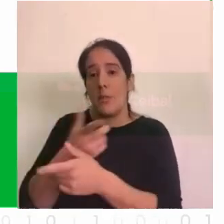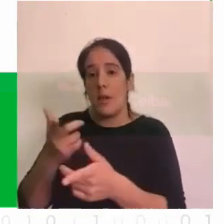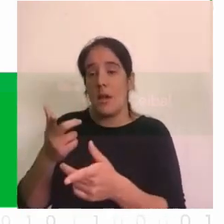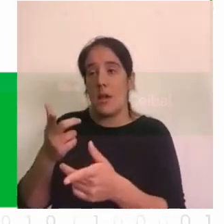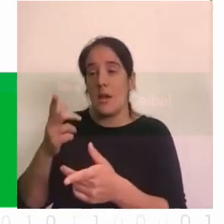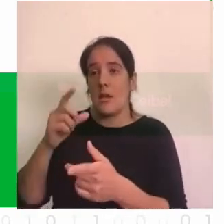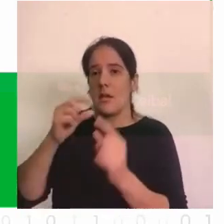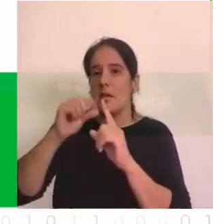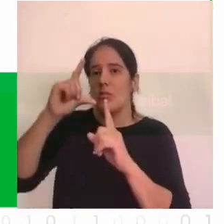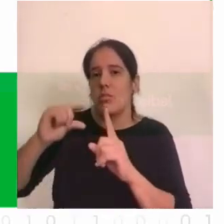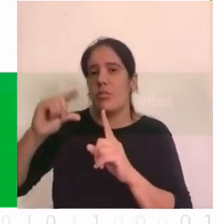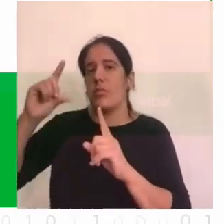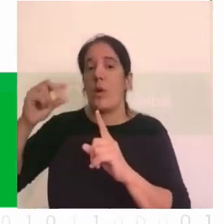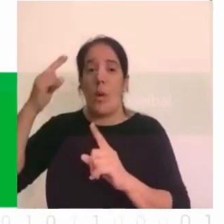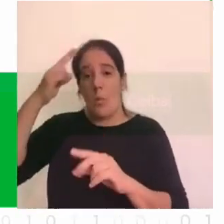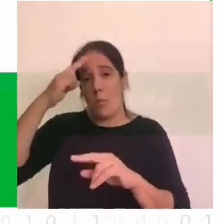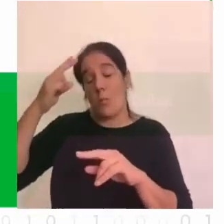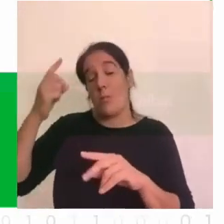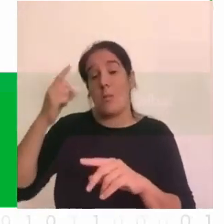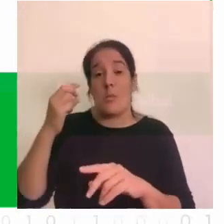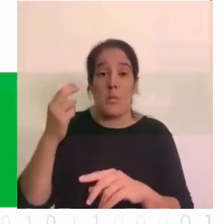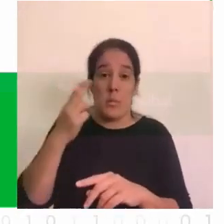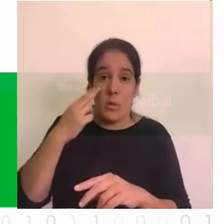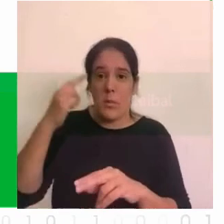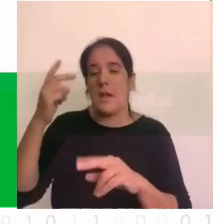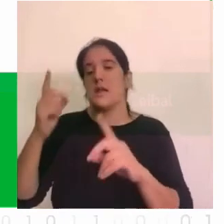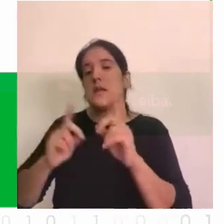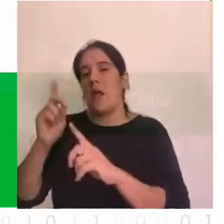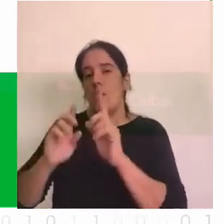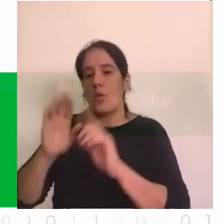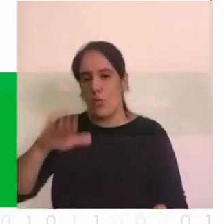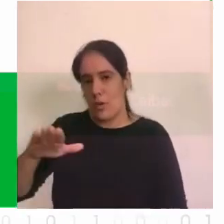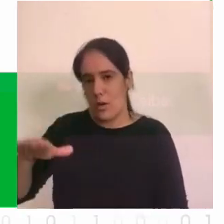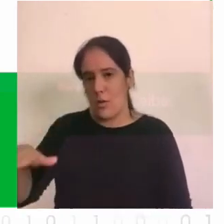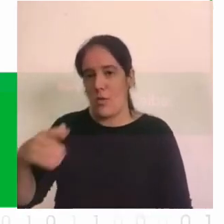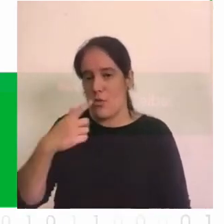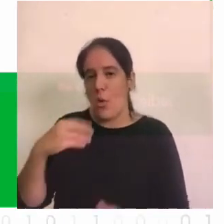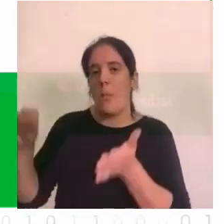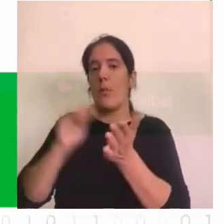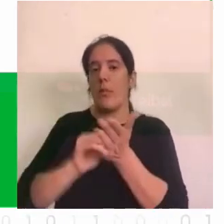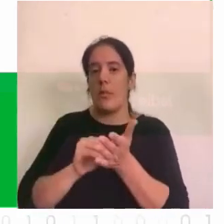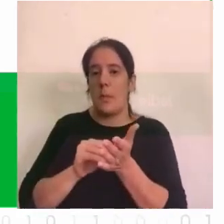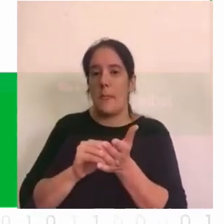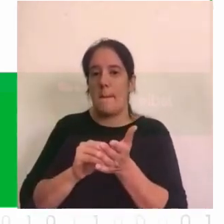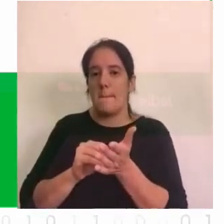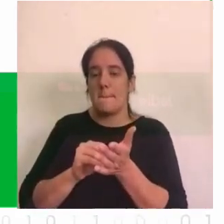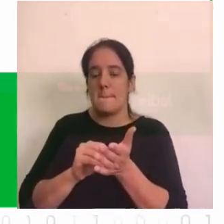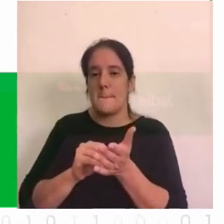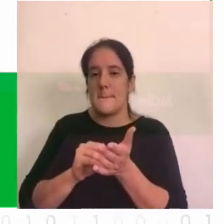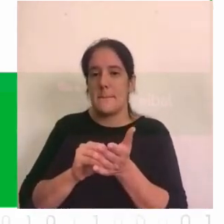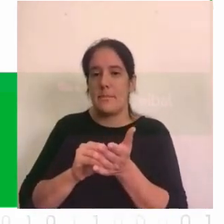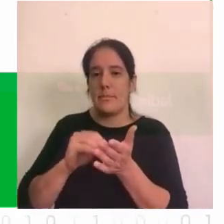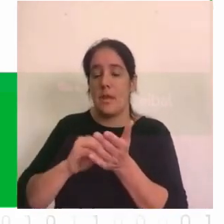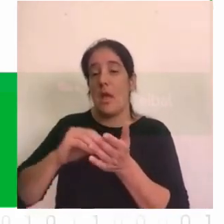en niños. Y particularmente yo utilizo como un agregado bastante grande que divide a los problemas en